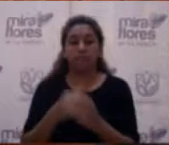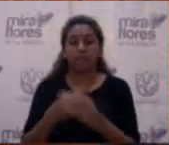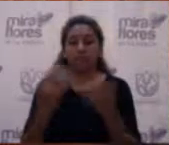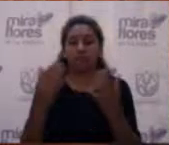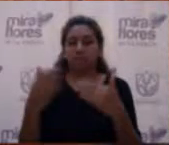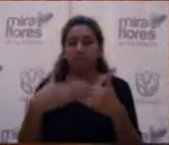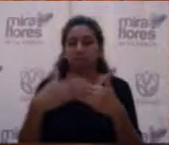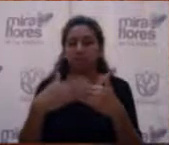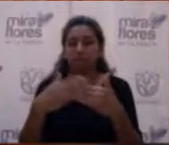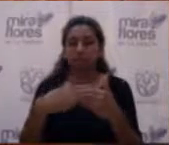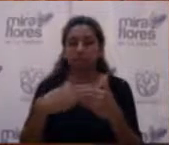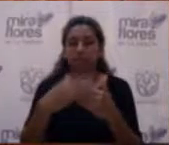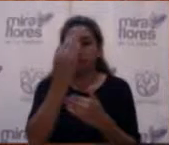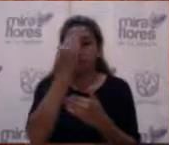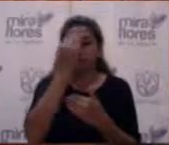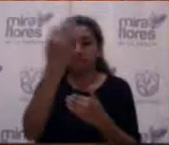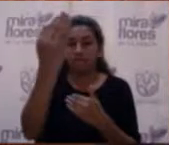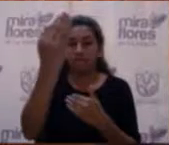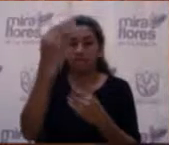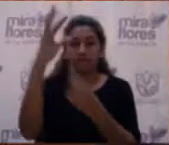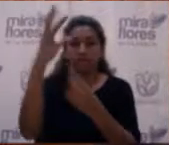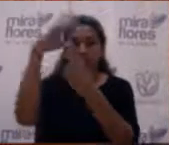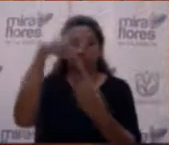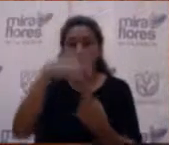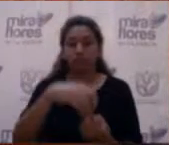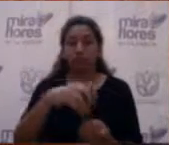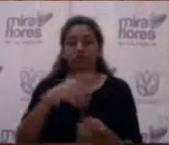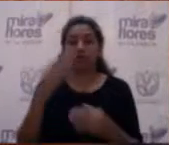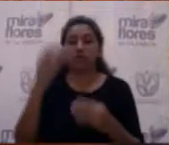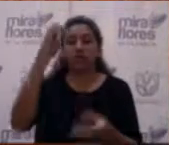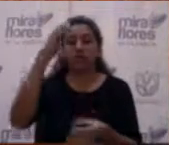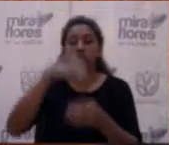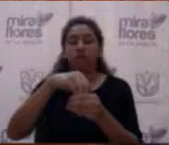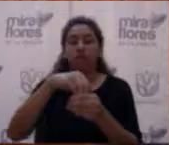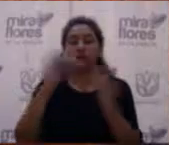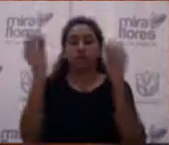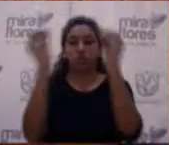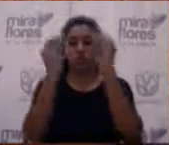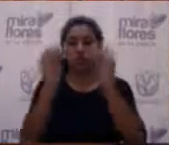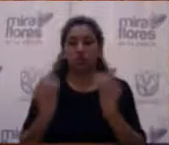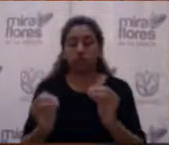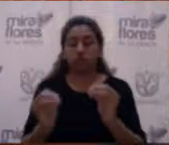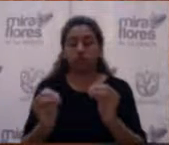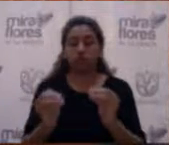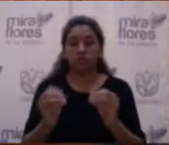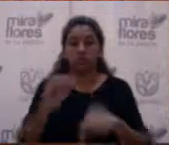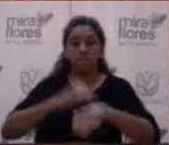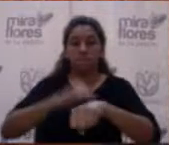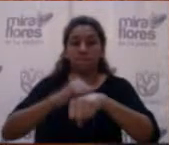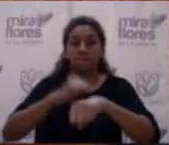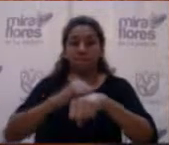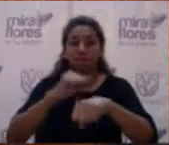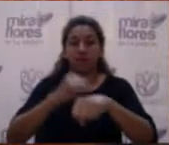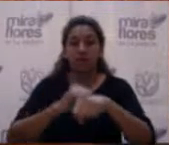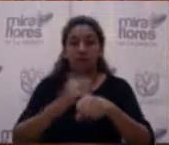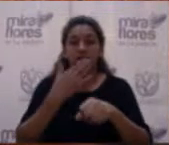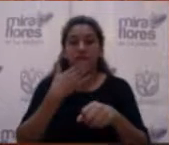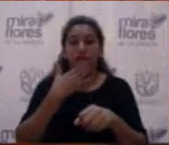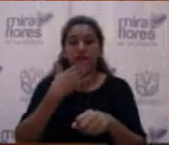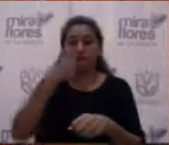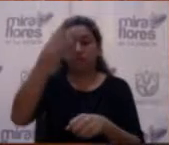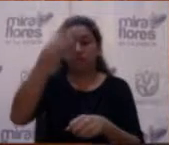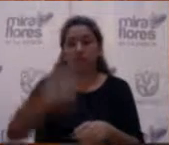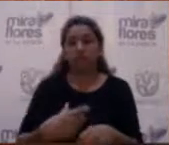casi al frente del parapente. Es una escultura de piedra donada por, digamos, su autora fue Lika